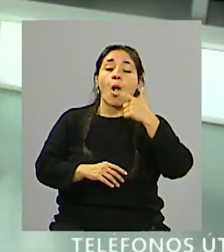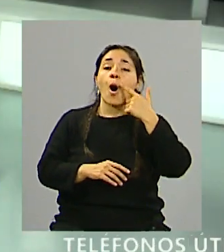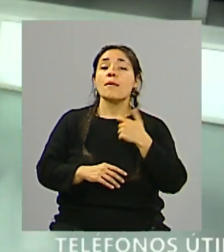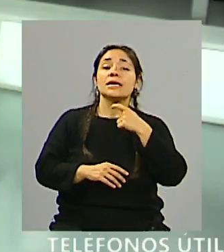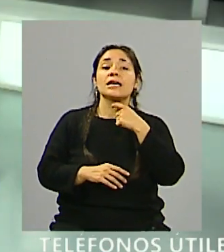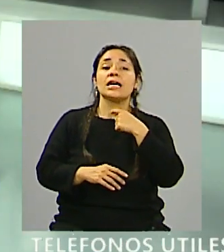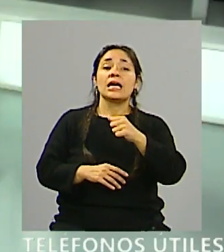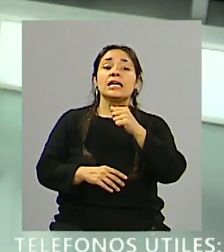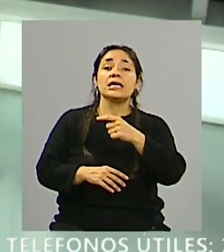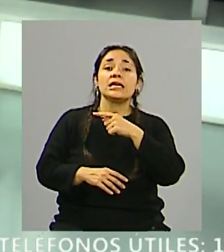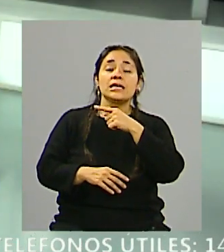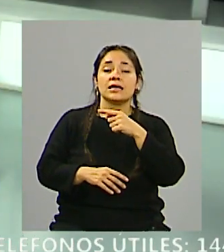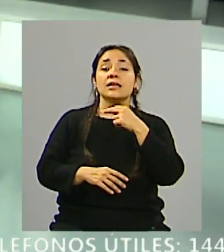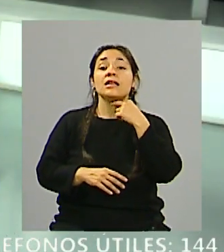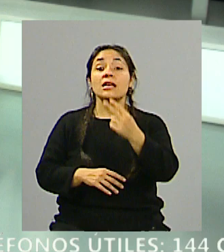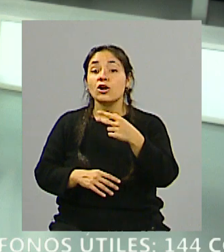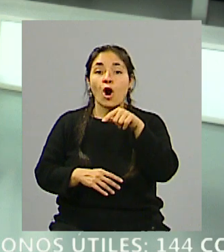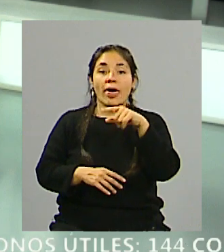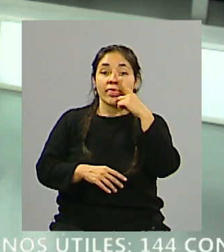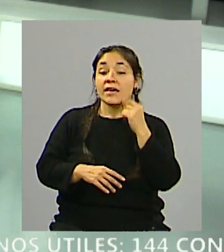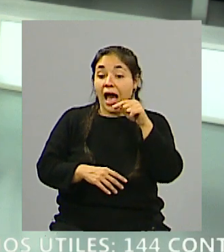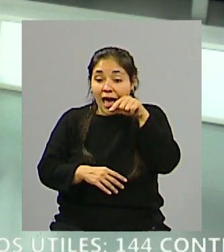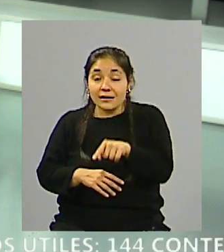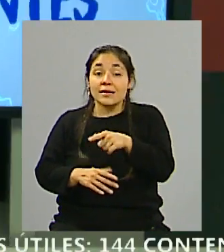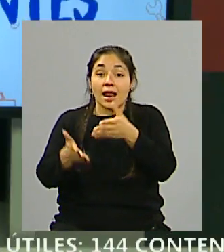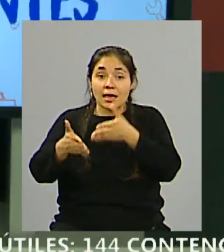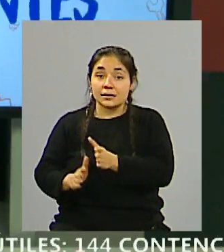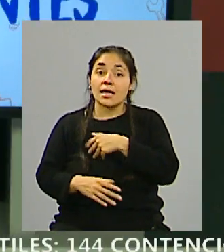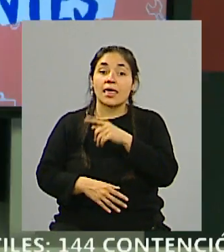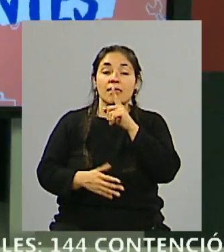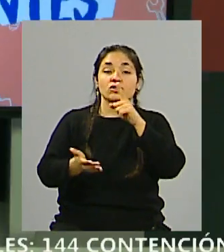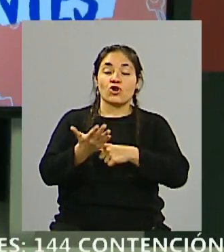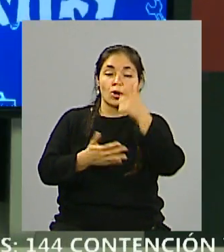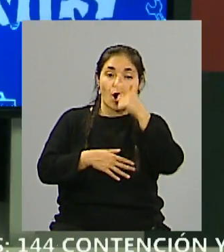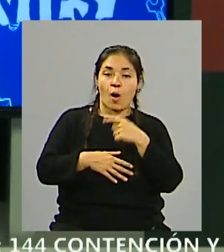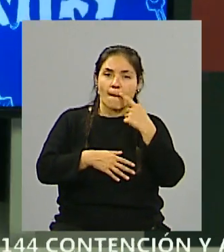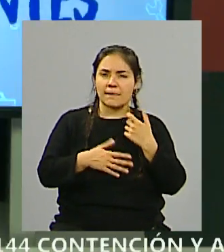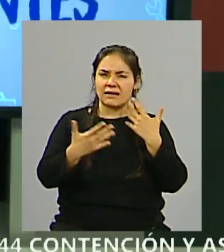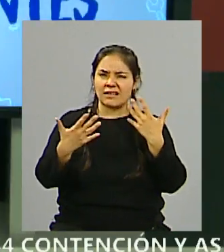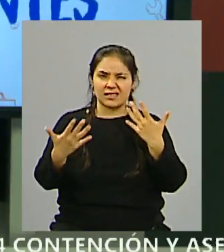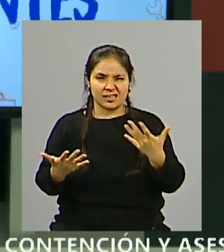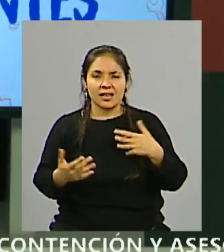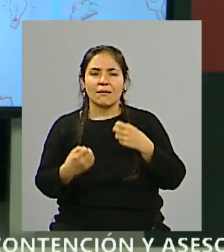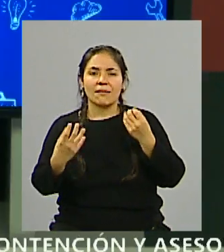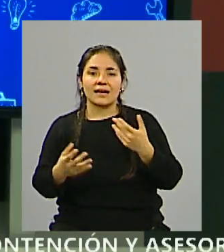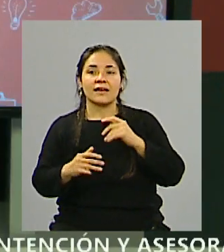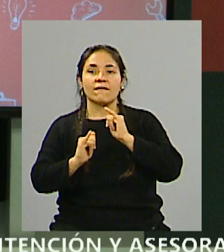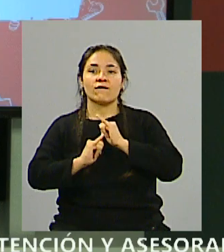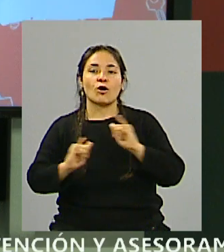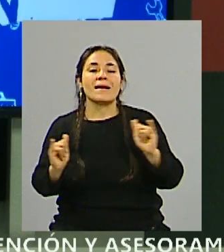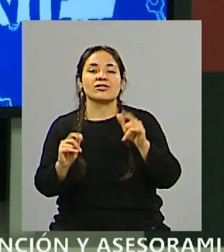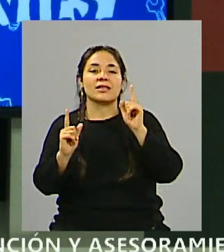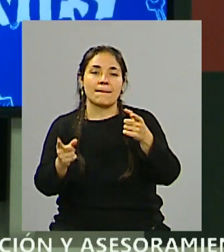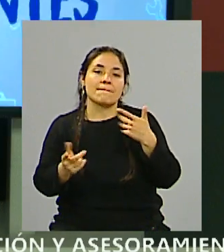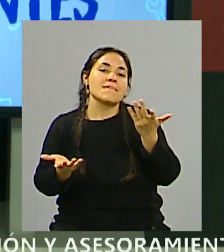naciera su hijo o hija ese día. Digo, si no es una decisión que esté basada también en una información no sesgada, ¿no? Porque